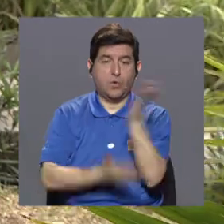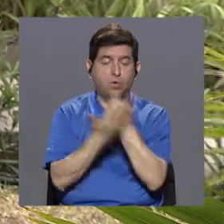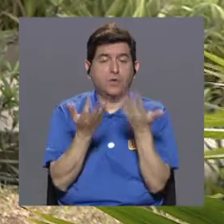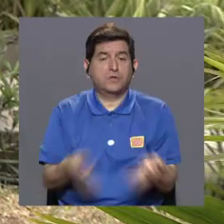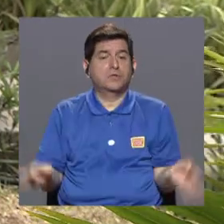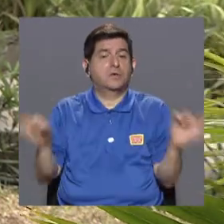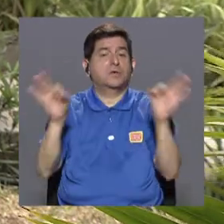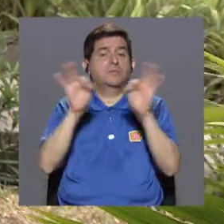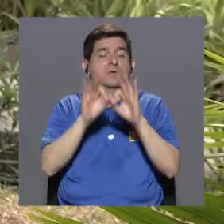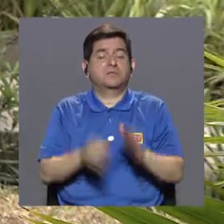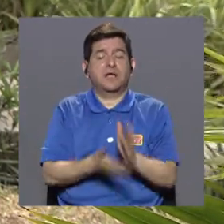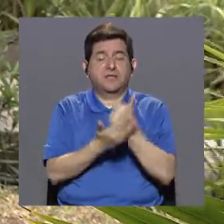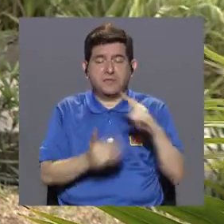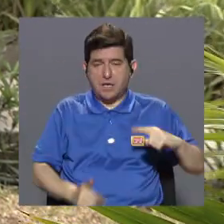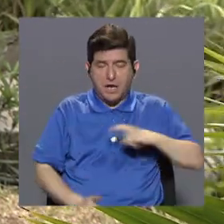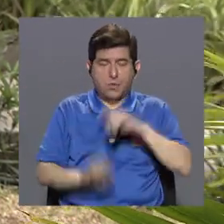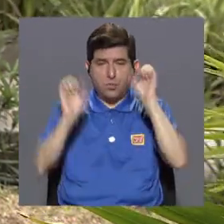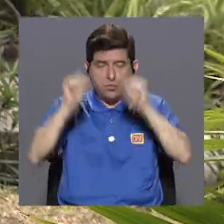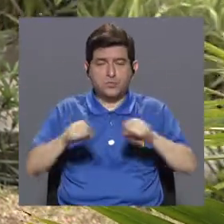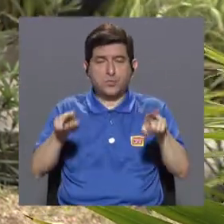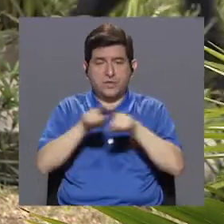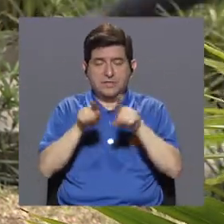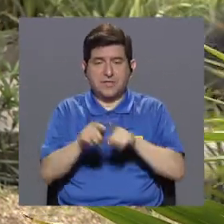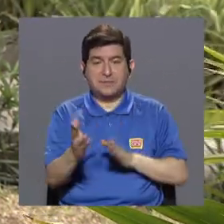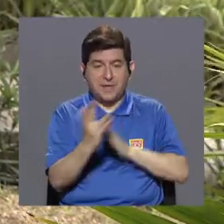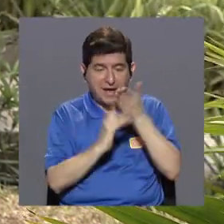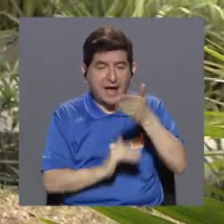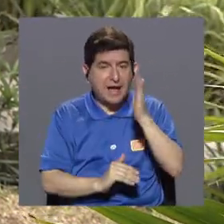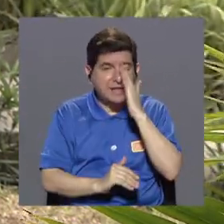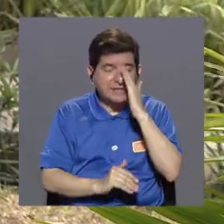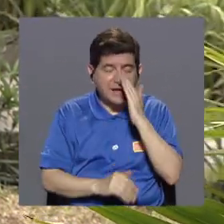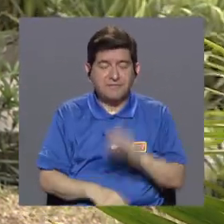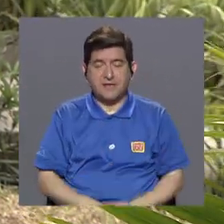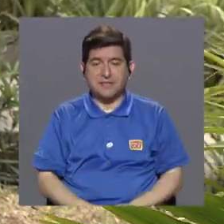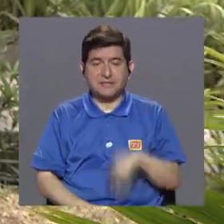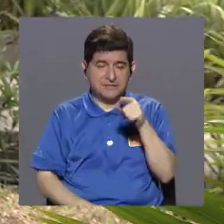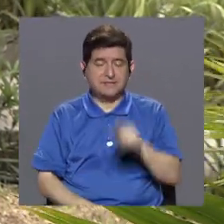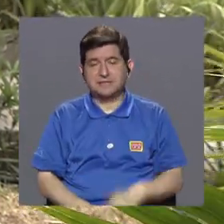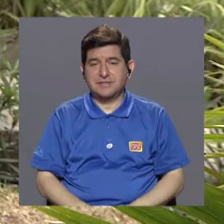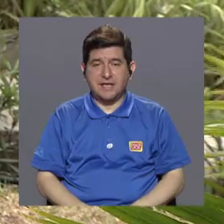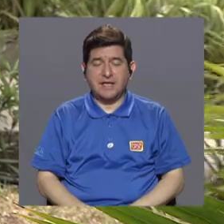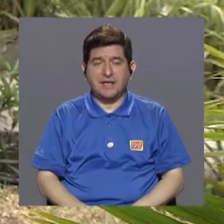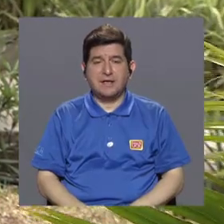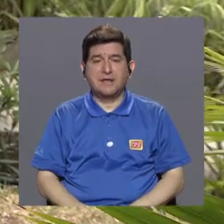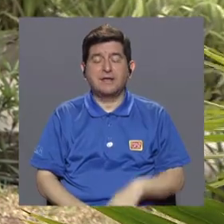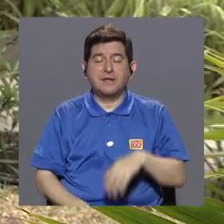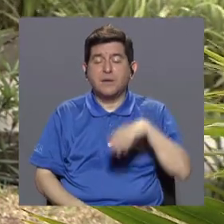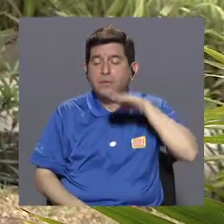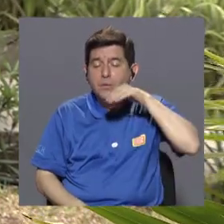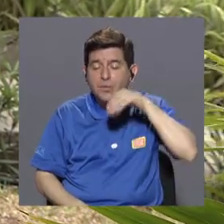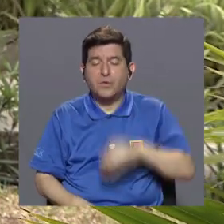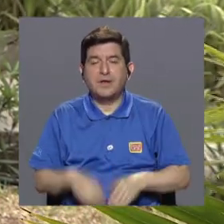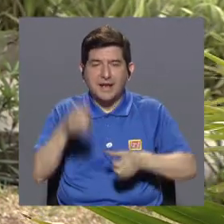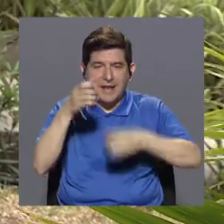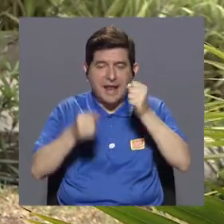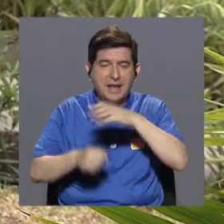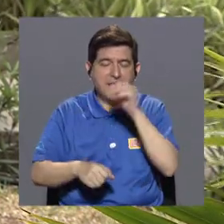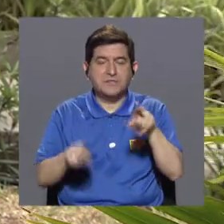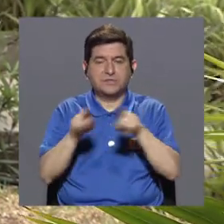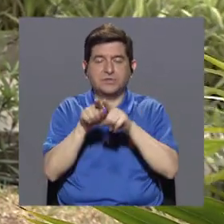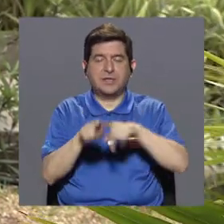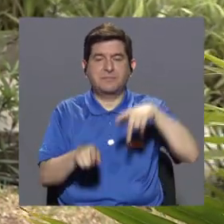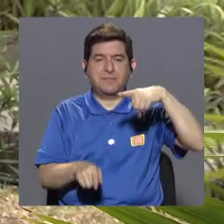Otra parte importante es que algunos parásitos se pueden transmitir a través de la mamá, a través de la leche o de la placenta. Entonces, lo ideal en esos